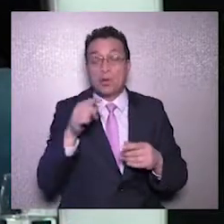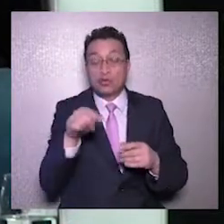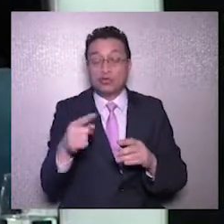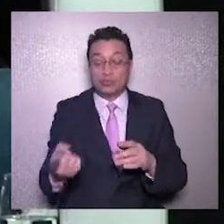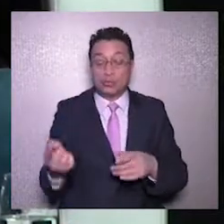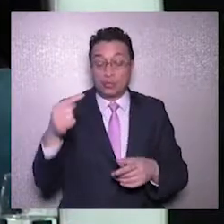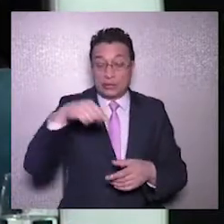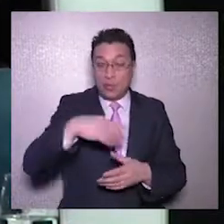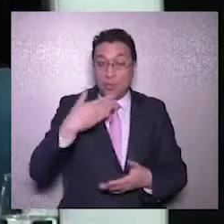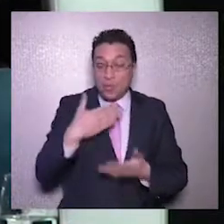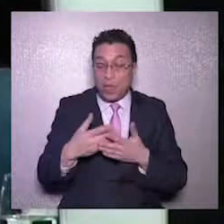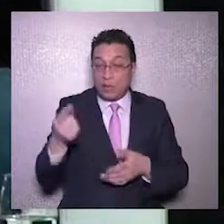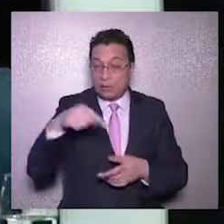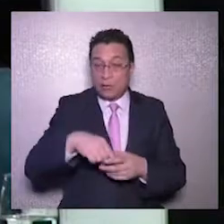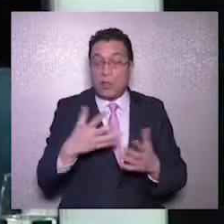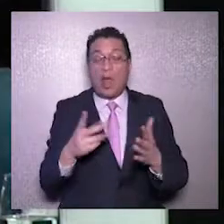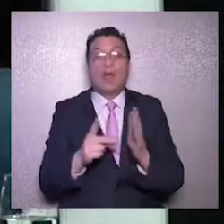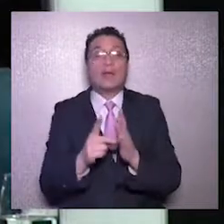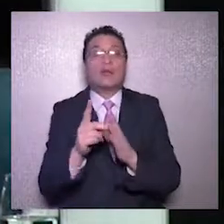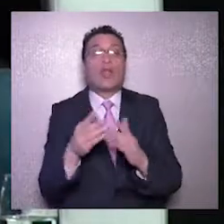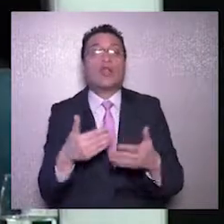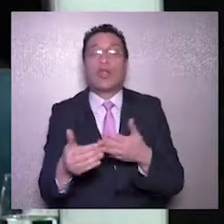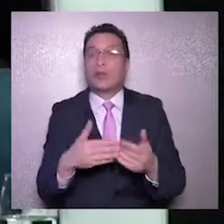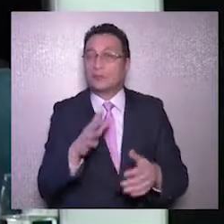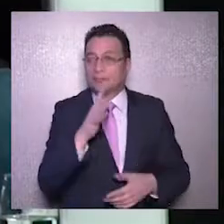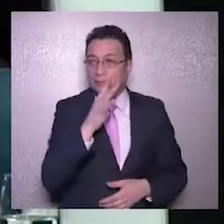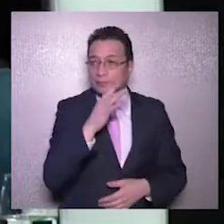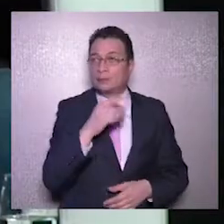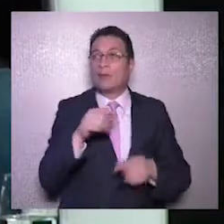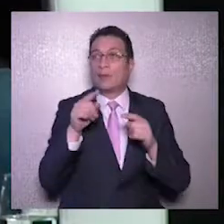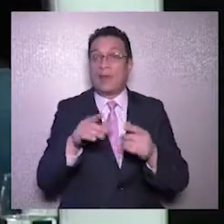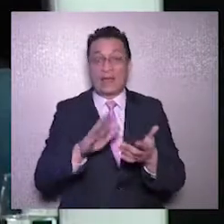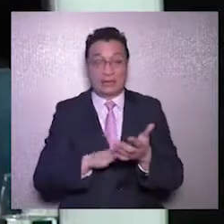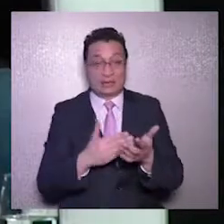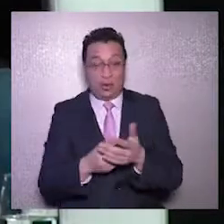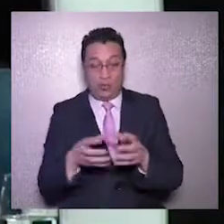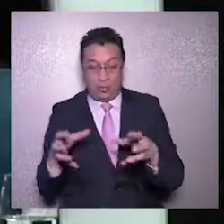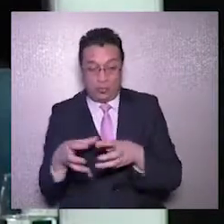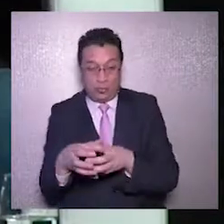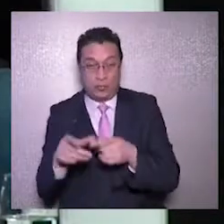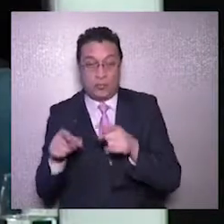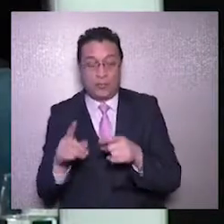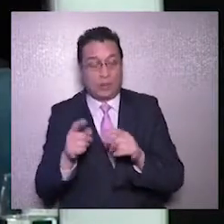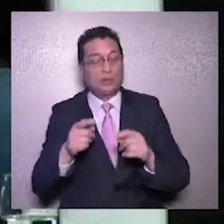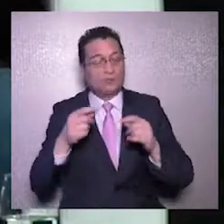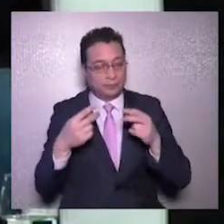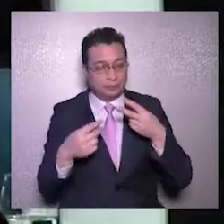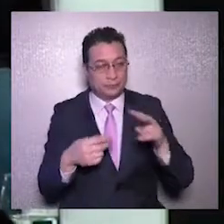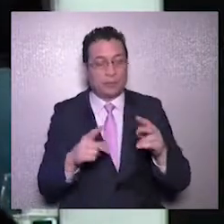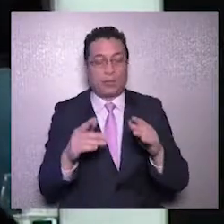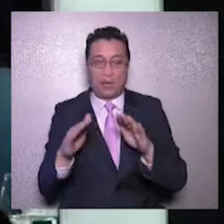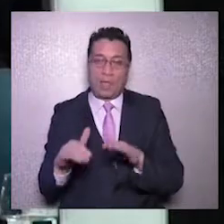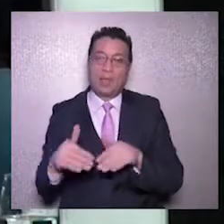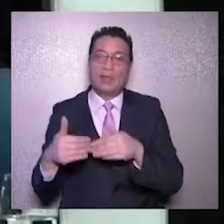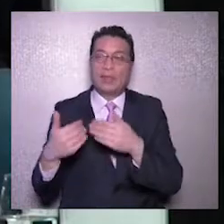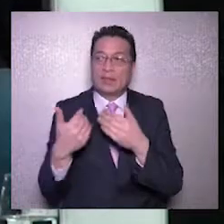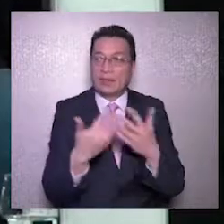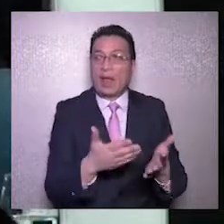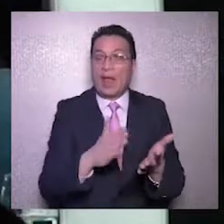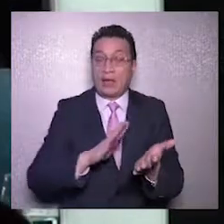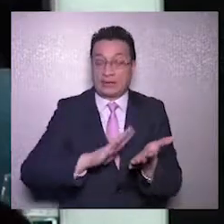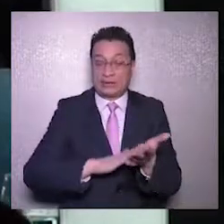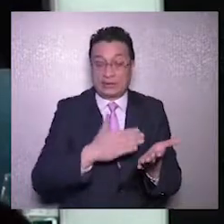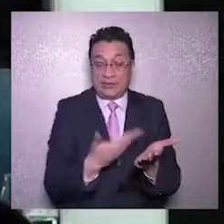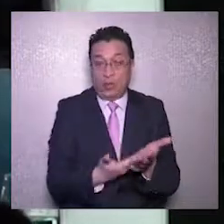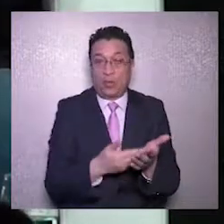acá no tienen dónde desarrollarse. El sector salud no tan solo tiene que ser un sector que sea capaz de proveer salud a